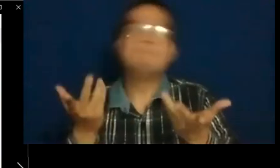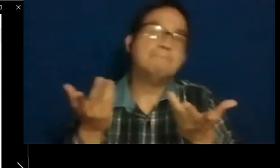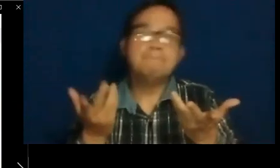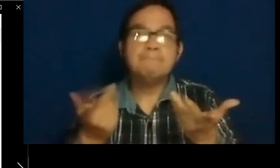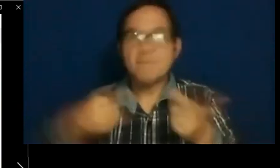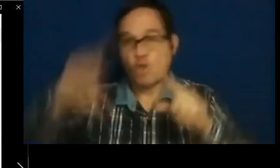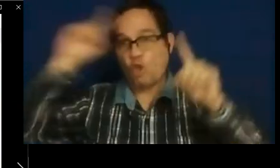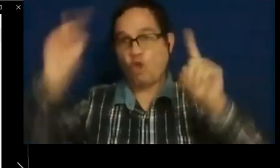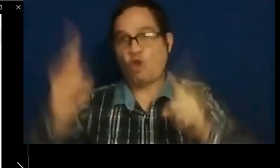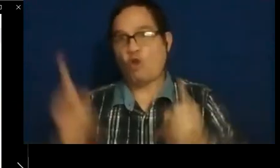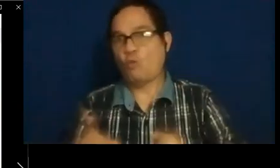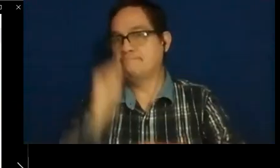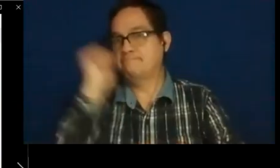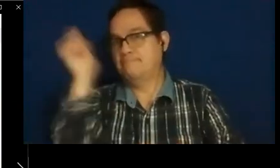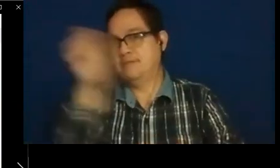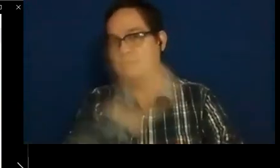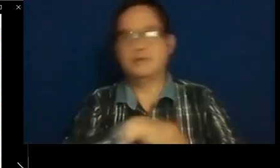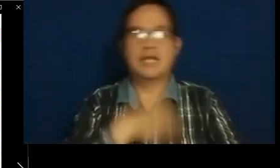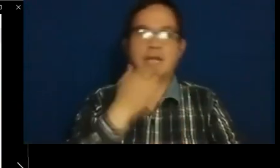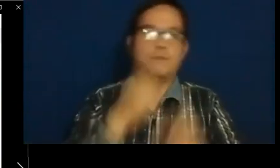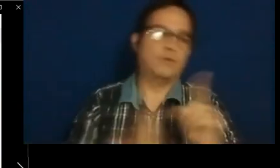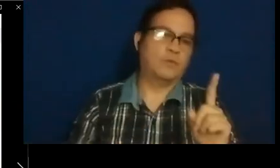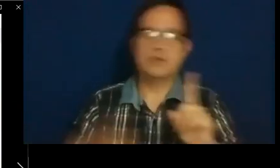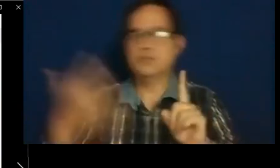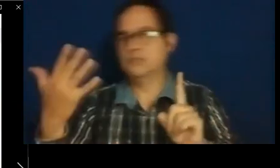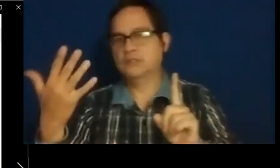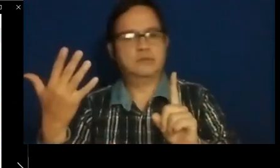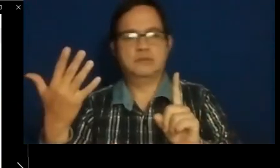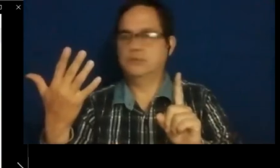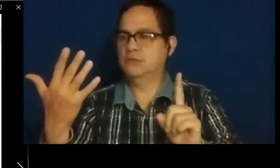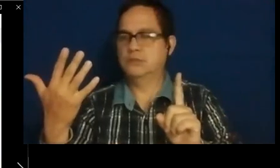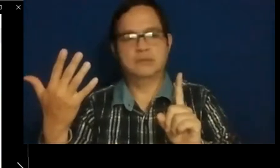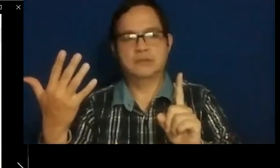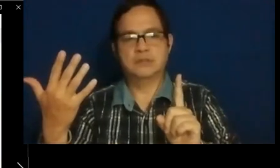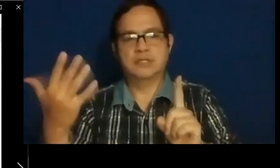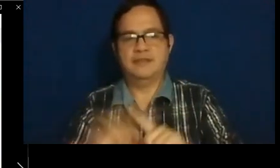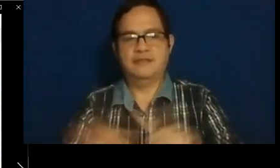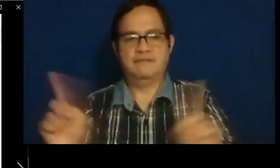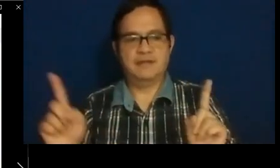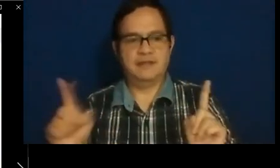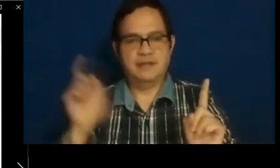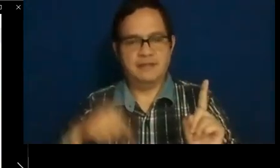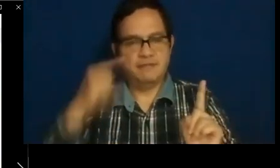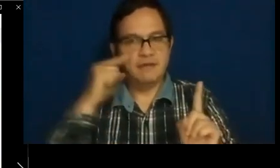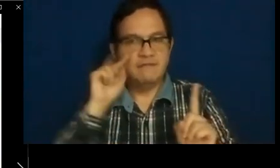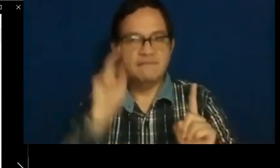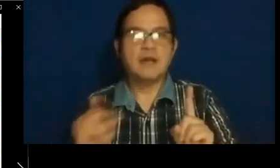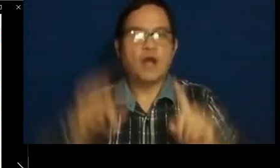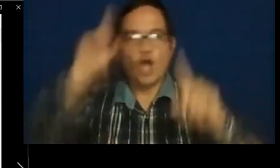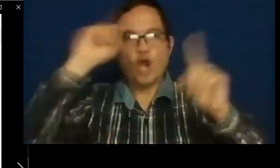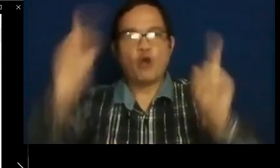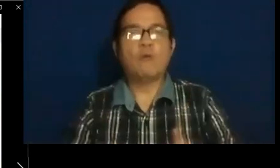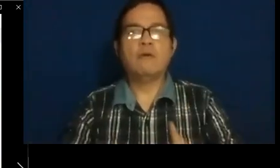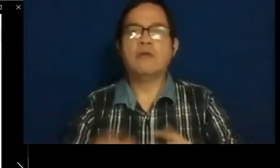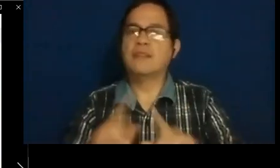conclusiones. Si usted aquí le da 1 y aquí le da 5, pues claramente no son iguales. Entonces tendríamos que entrar a mirar en las conclusiones porque es que no dio igual.